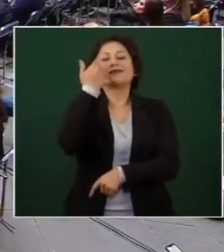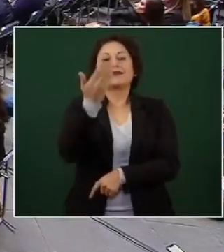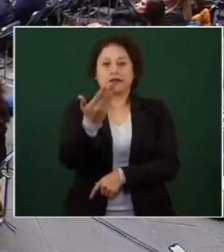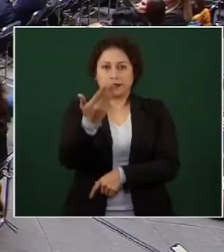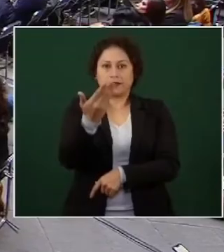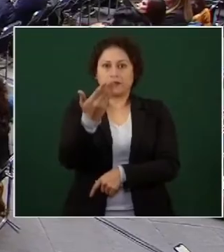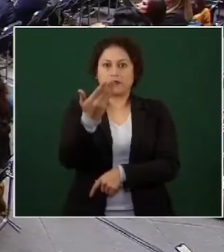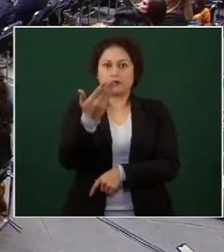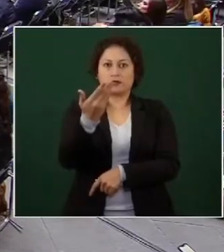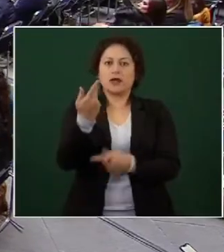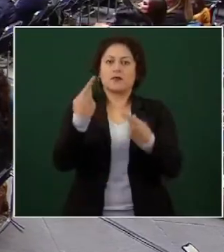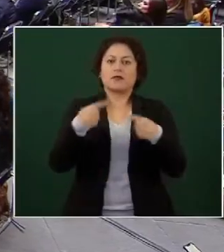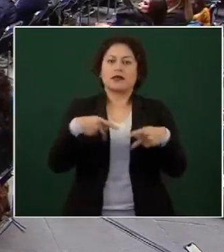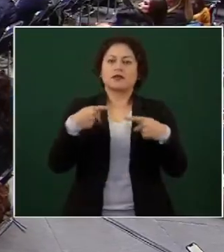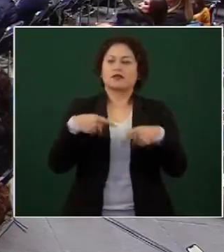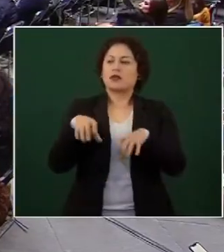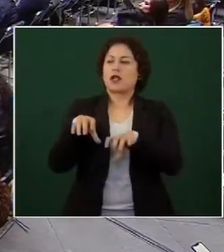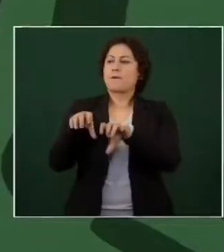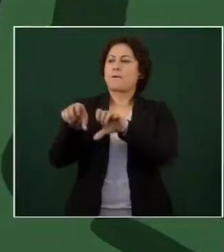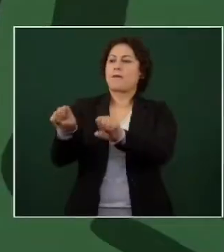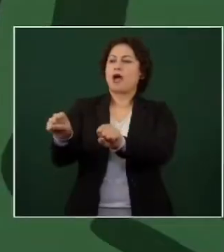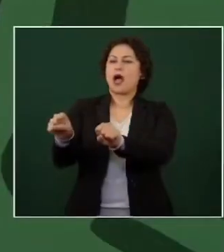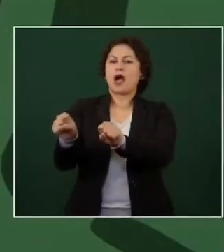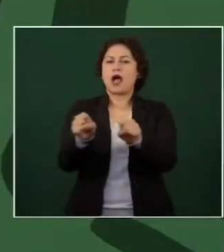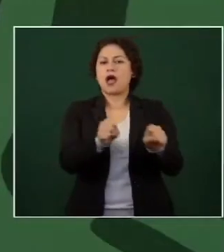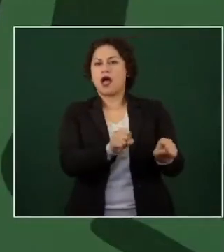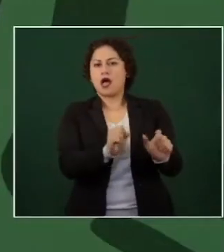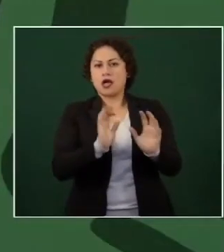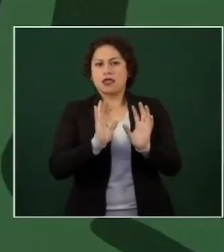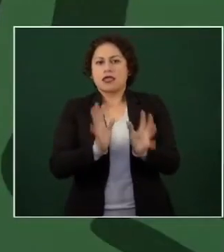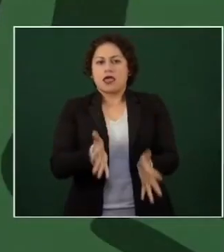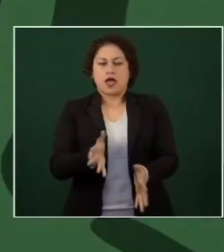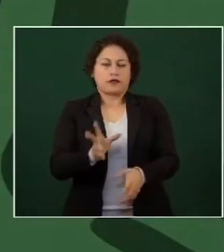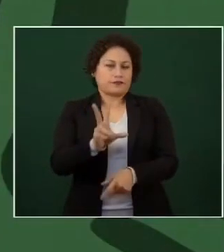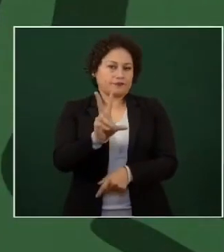en los detenidos hasta ahora,